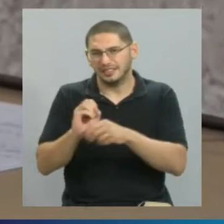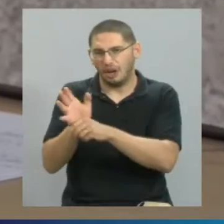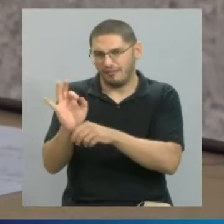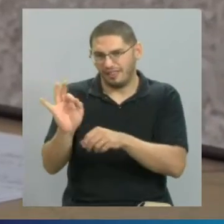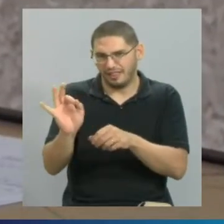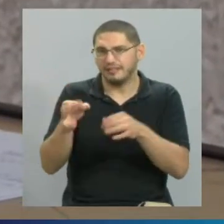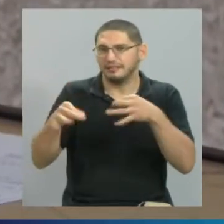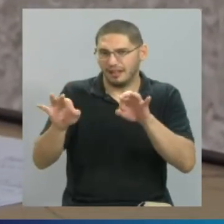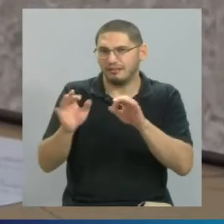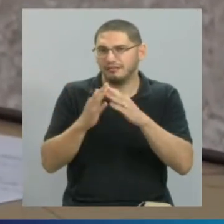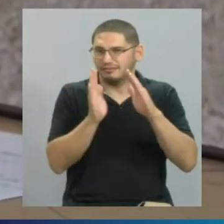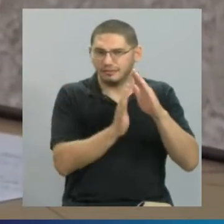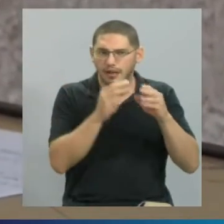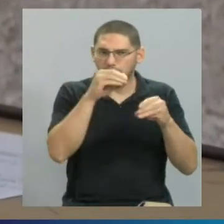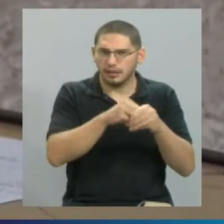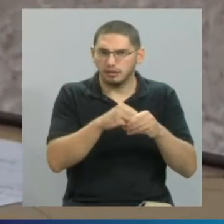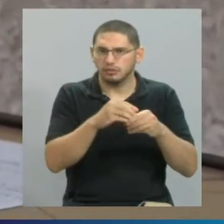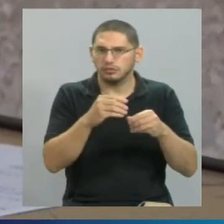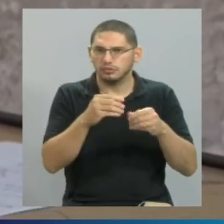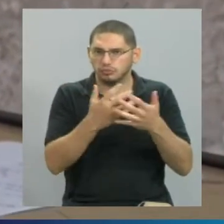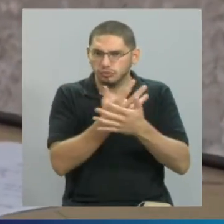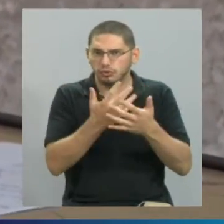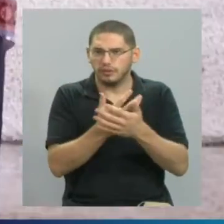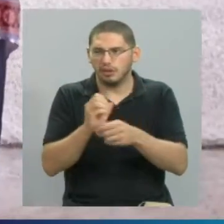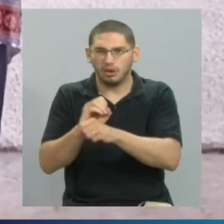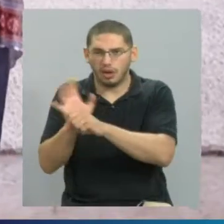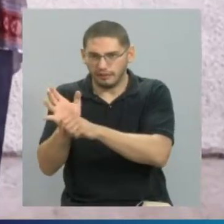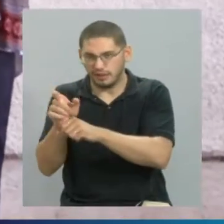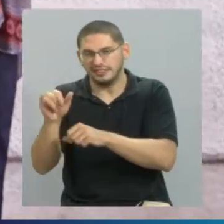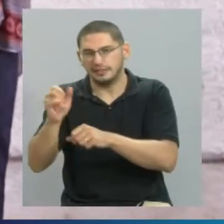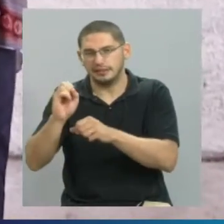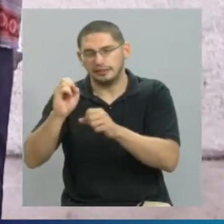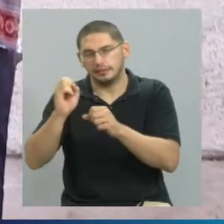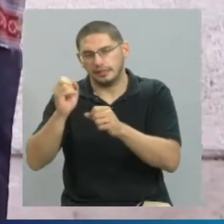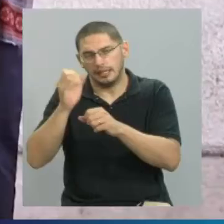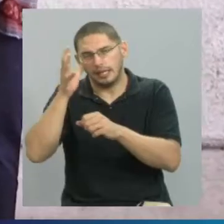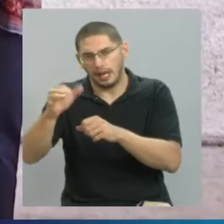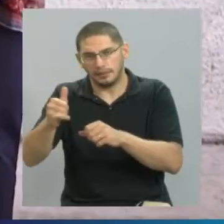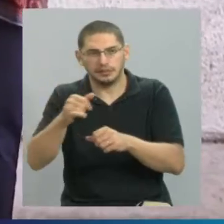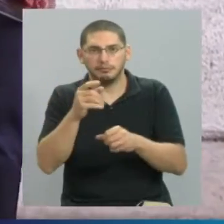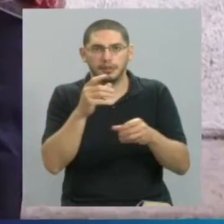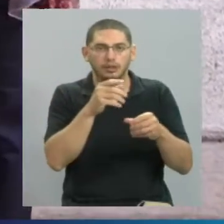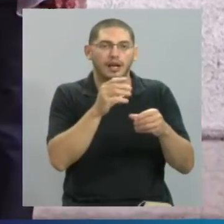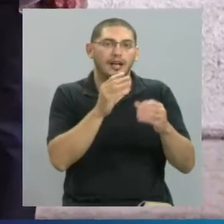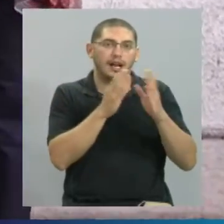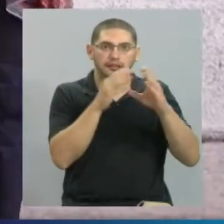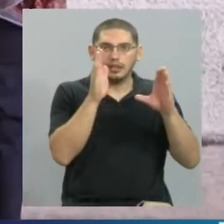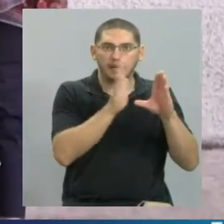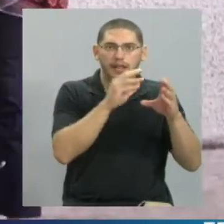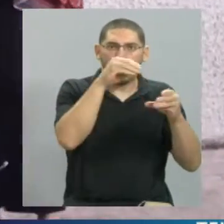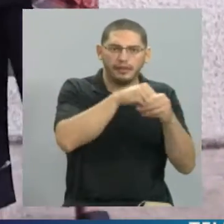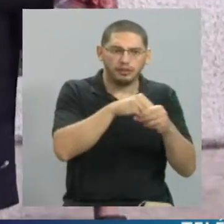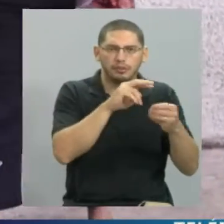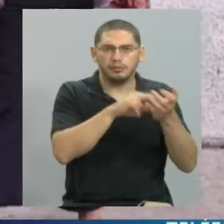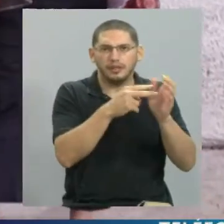en la adolescencia, mucho más agresivos que el propio COVID, que afortunadamente en pediatría sigue siendo la inmensa